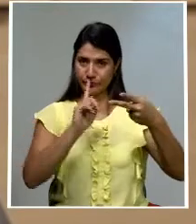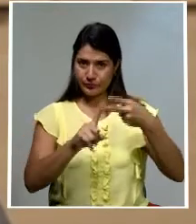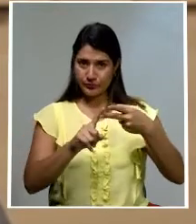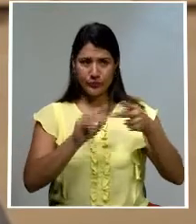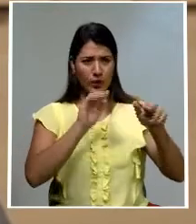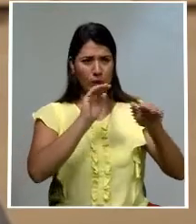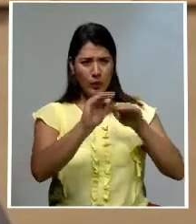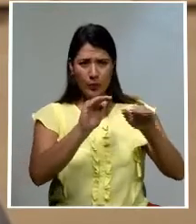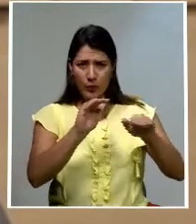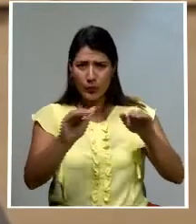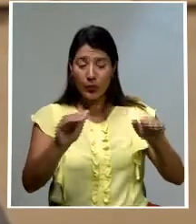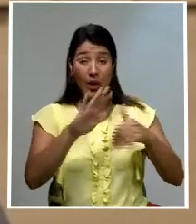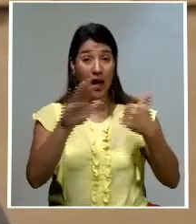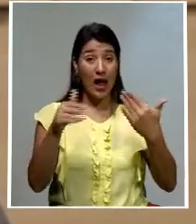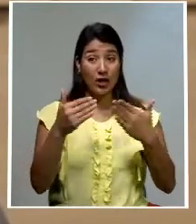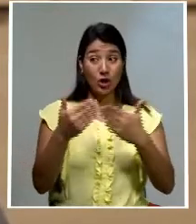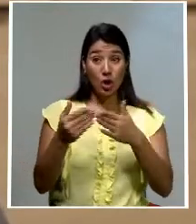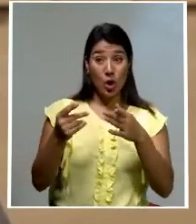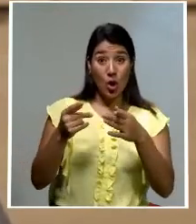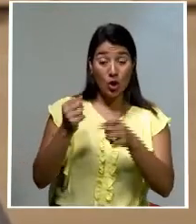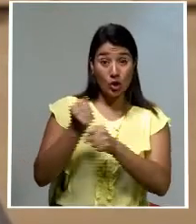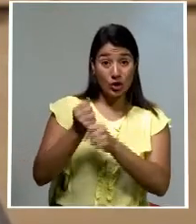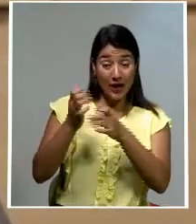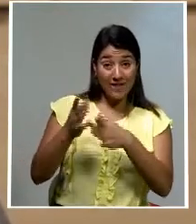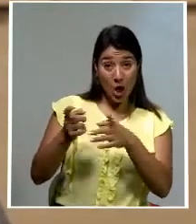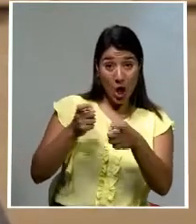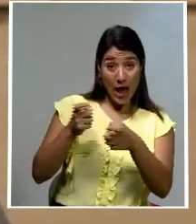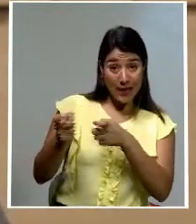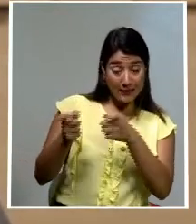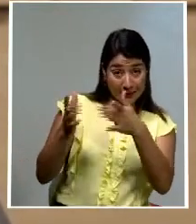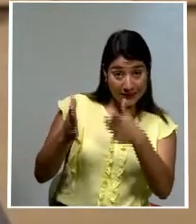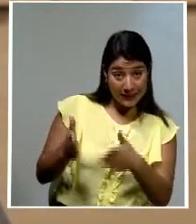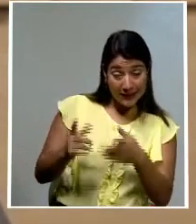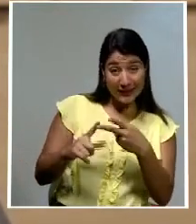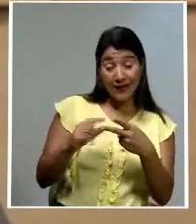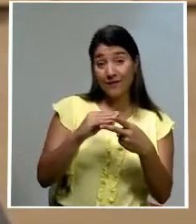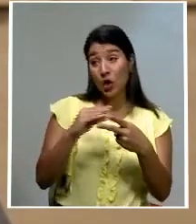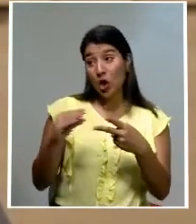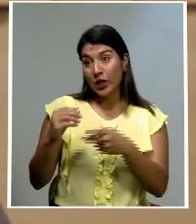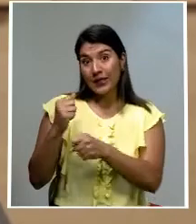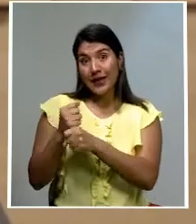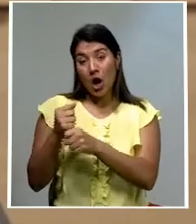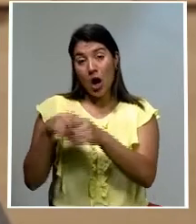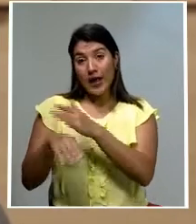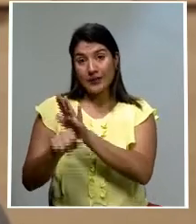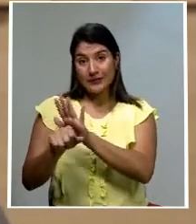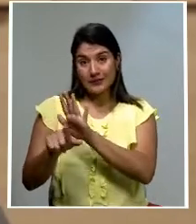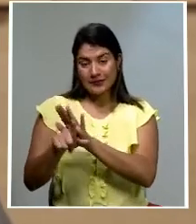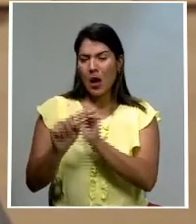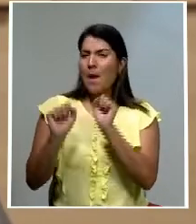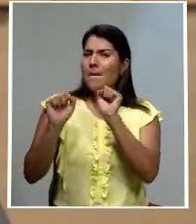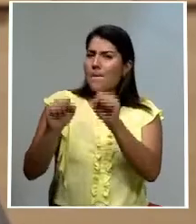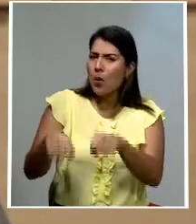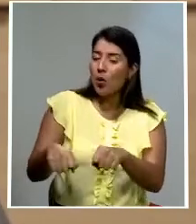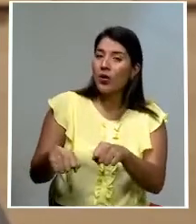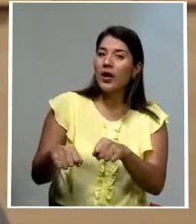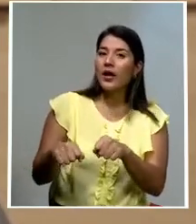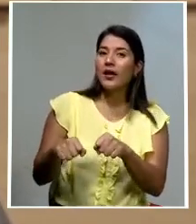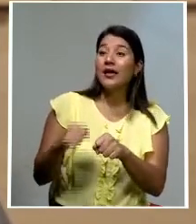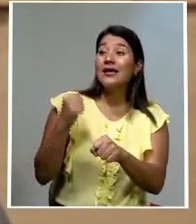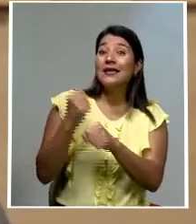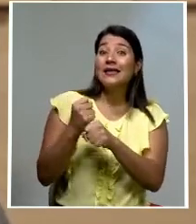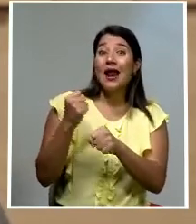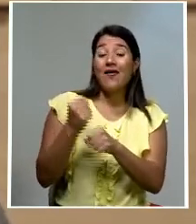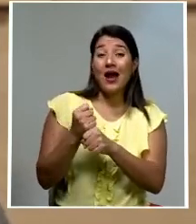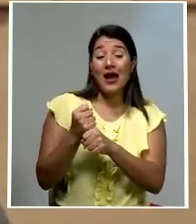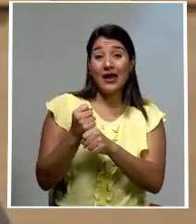las dependencias administrativas y legislativas a mantener y fortalecer la modalidad